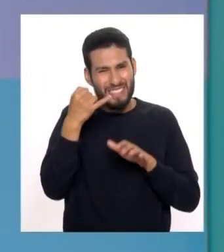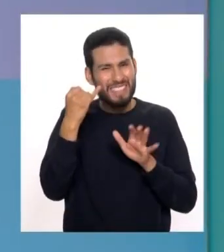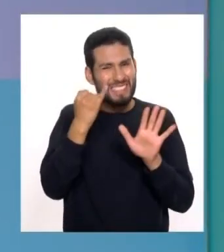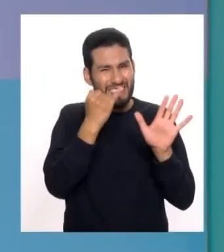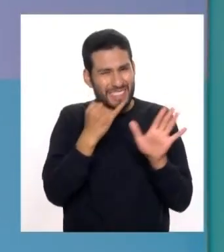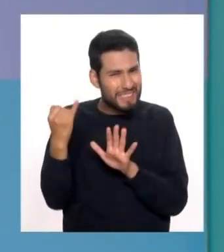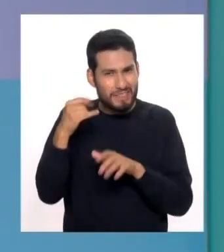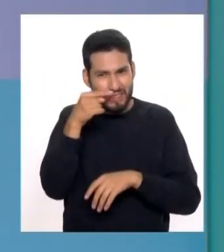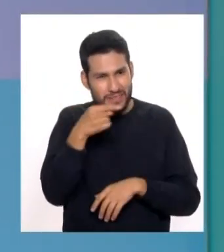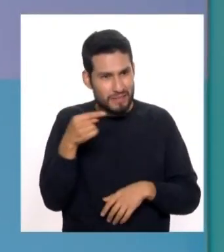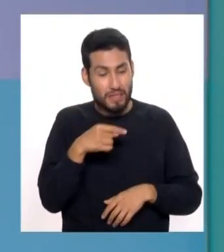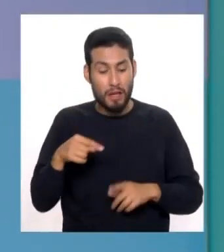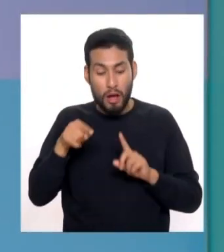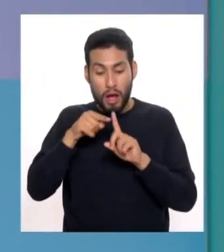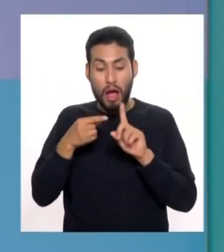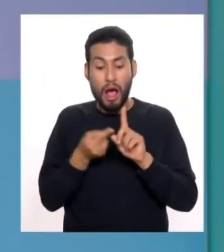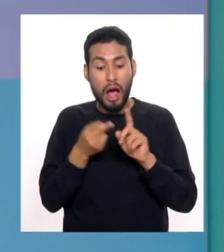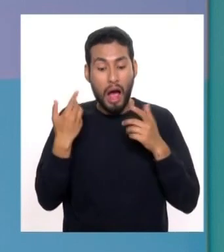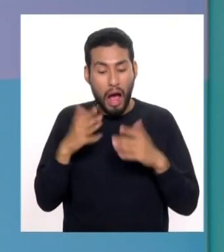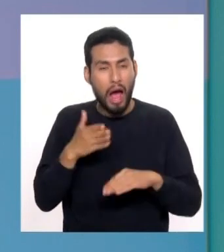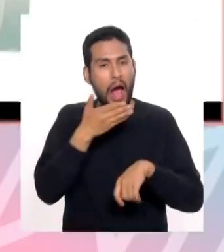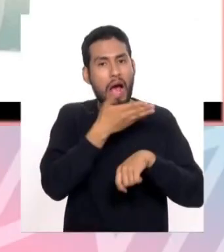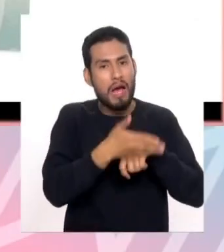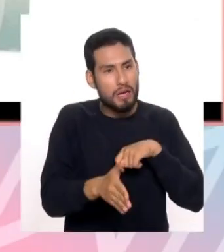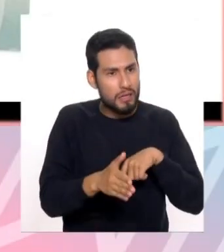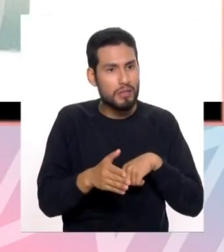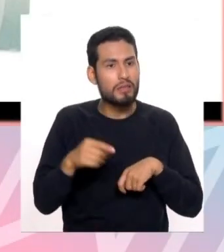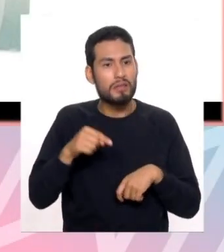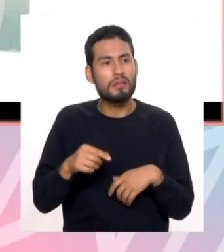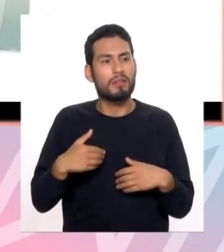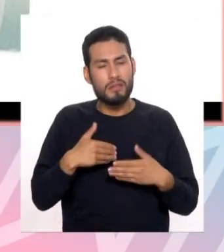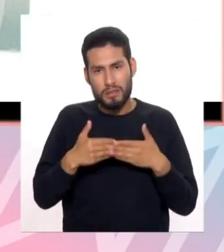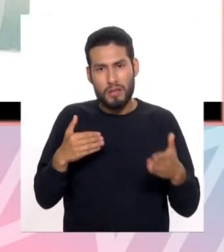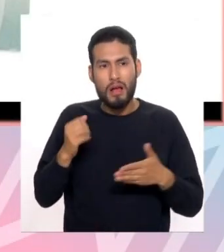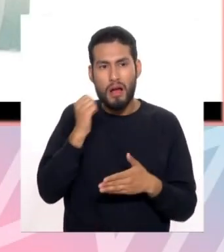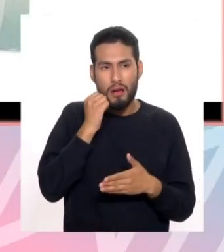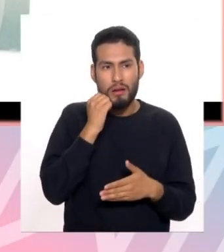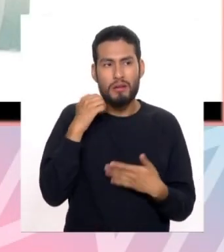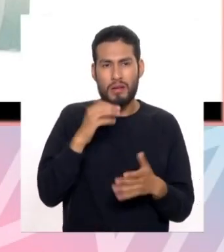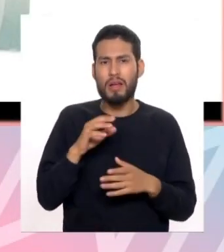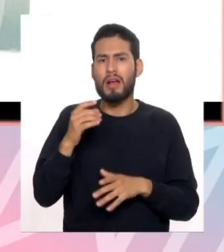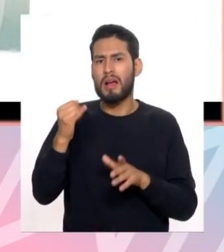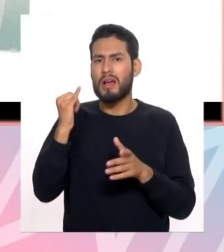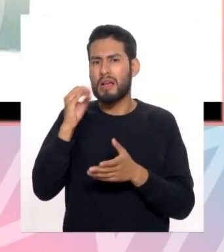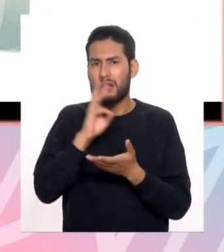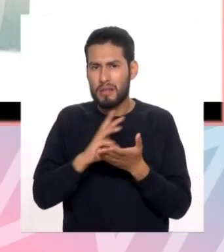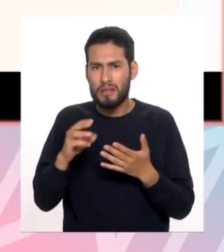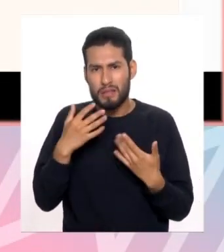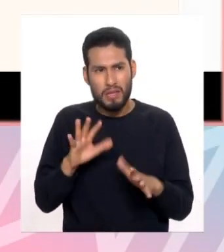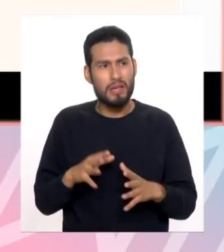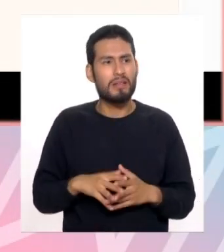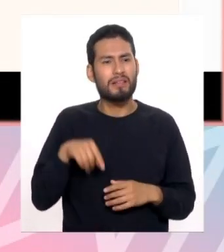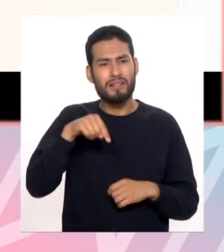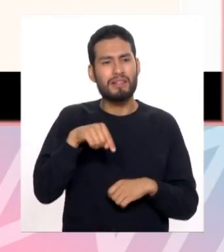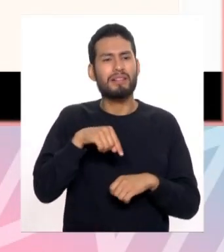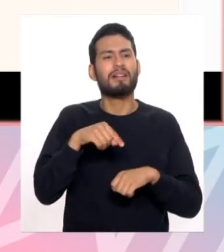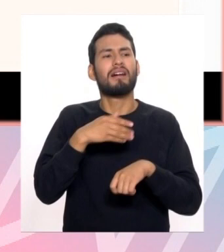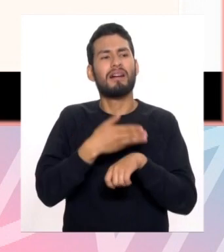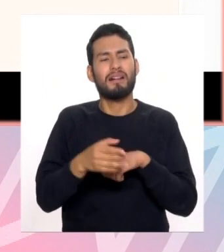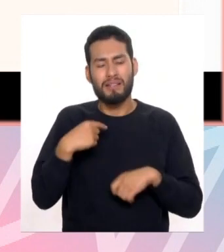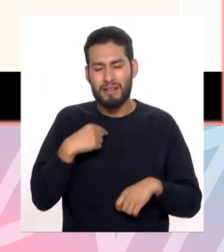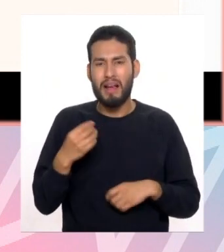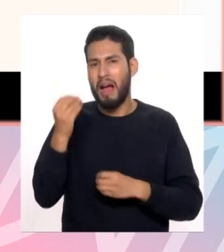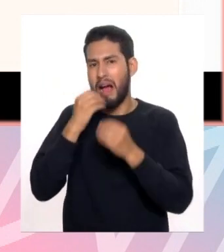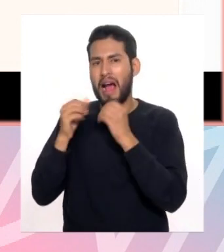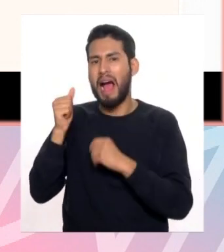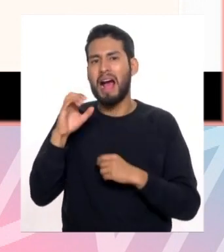Y uno se entera que está embarazada cuando está con un retraso menstrual y ya se cumplieron las 6 semanas. Y recién allí empieza a consumir ácido